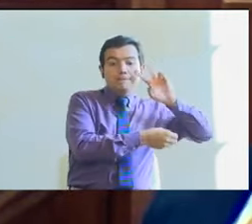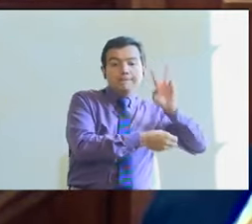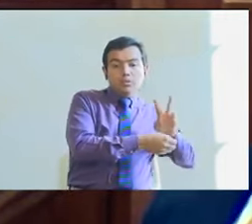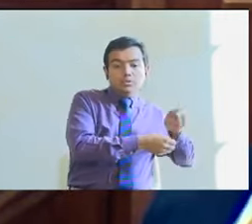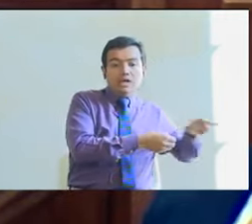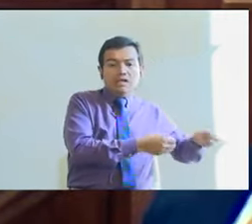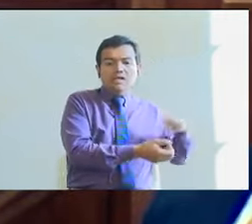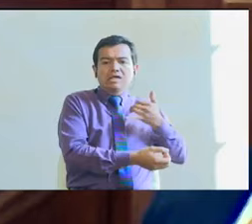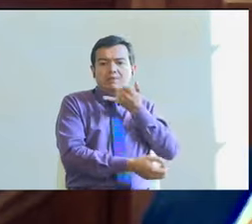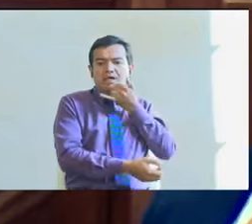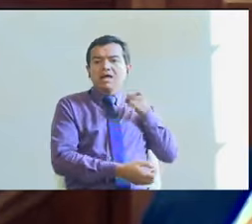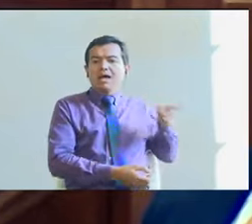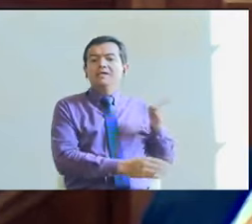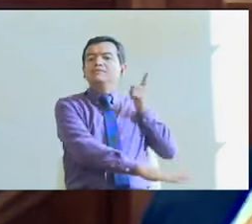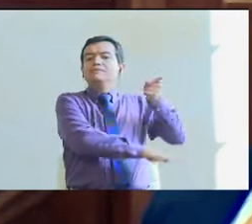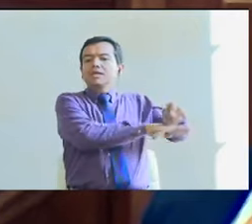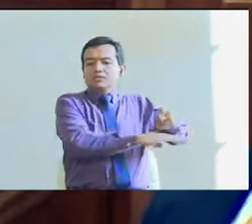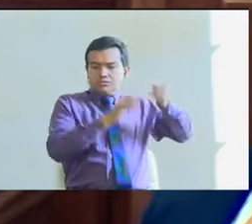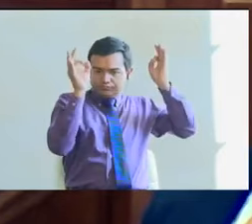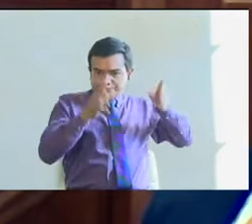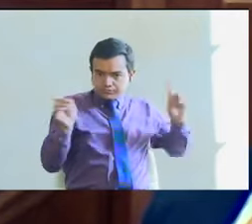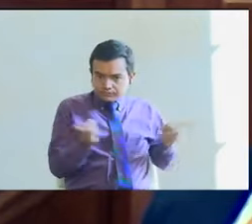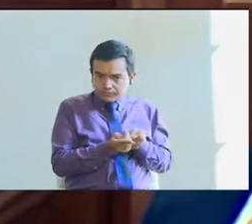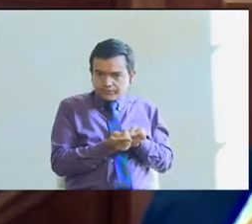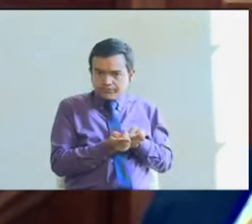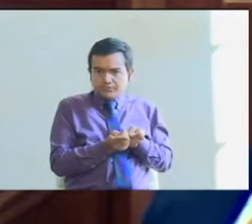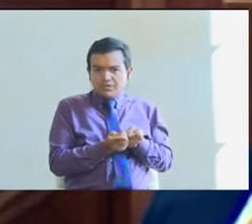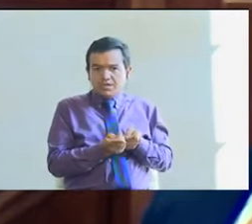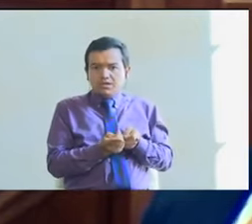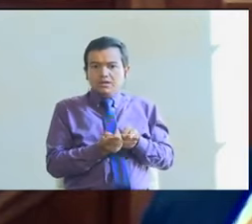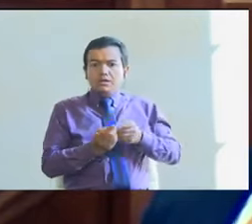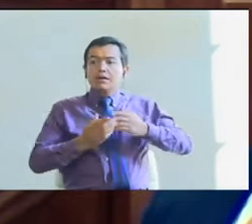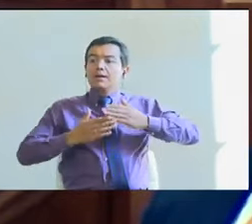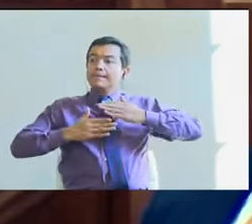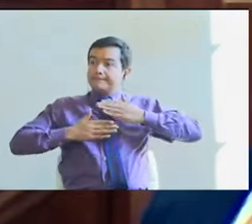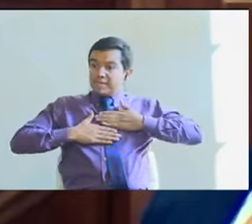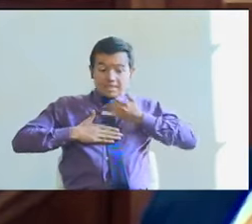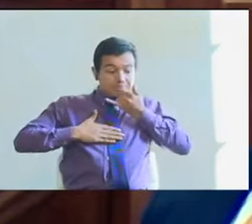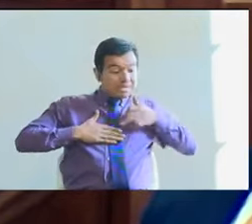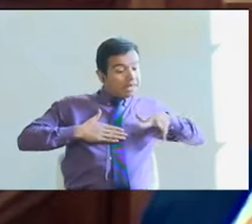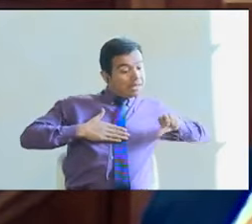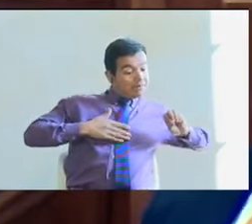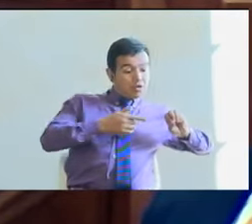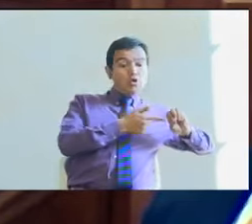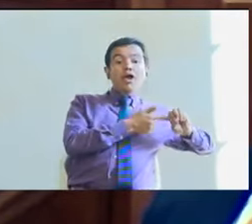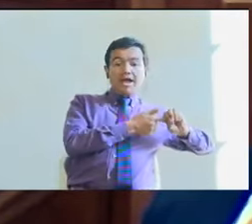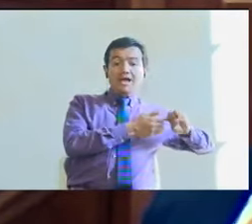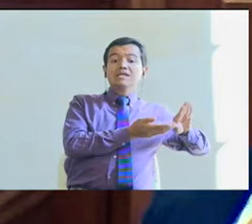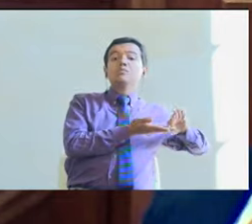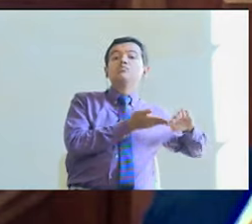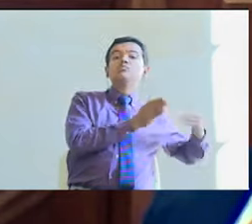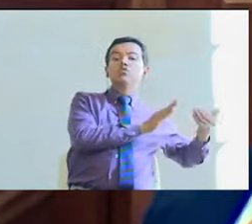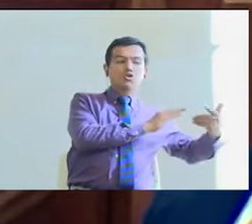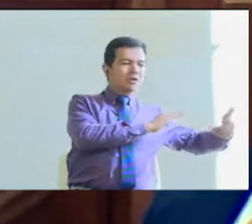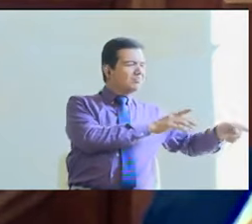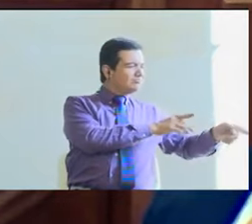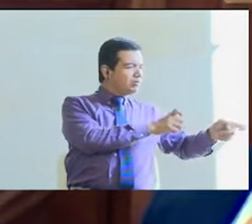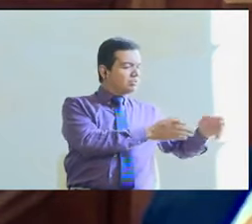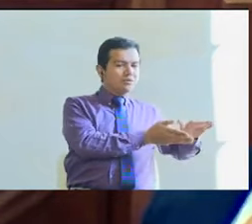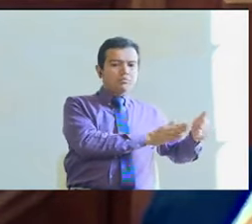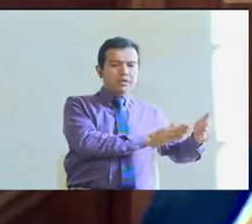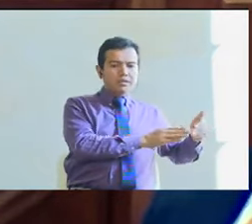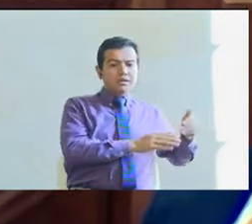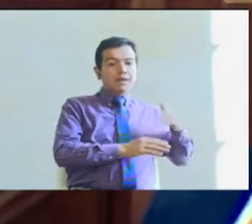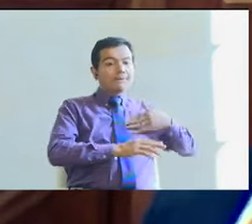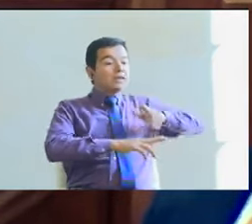otra cosa que una dictadura les habla a quien le asesinaron un hermano les habla a quien le asesinaron un